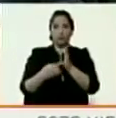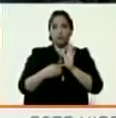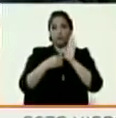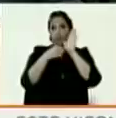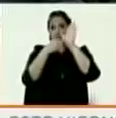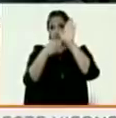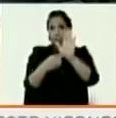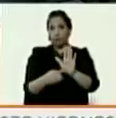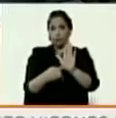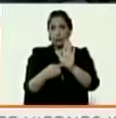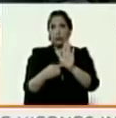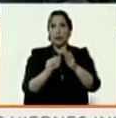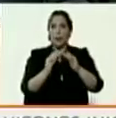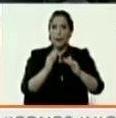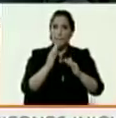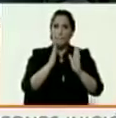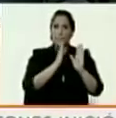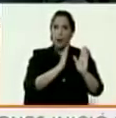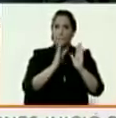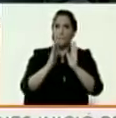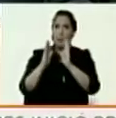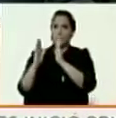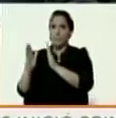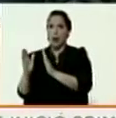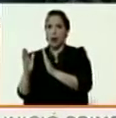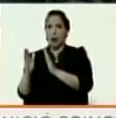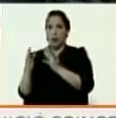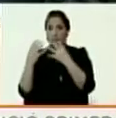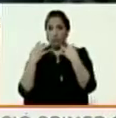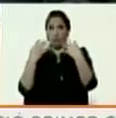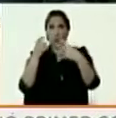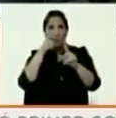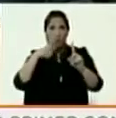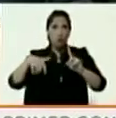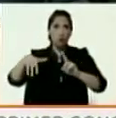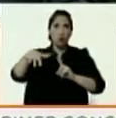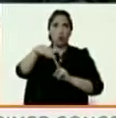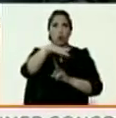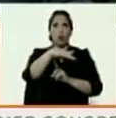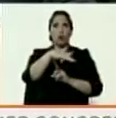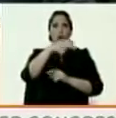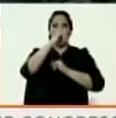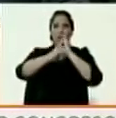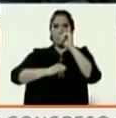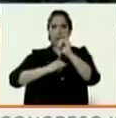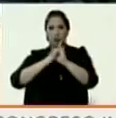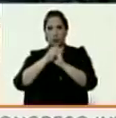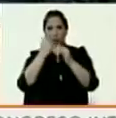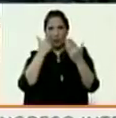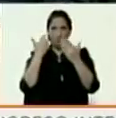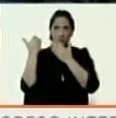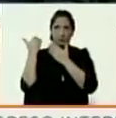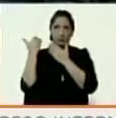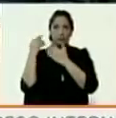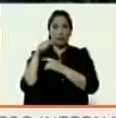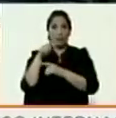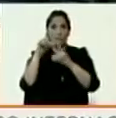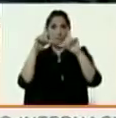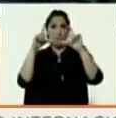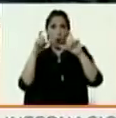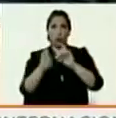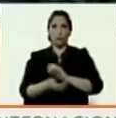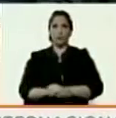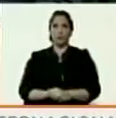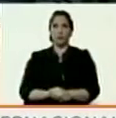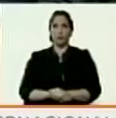mostrando de manera parcial ante la opinión pública nacional e internacional. Estas fotografías